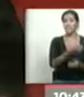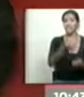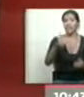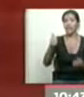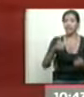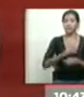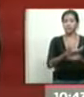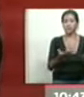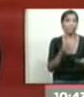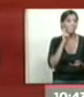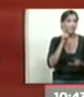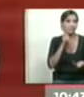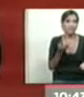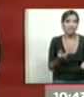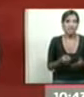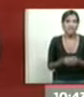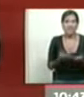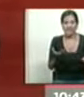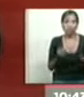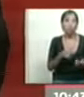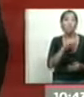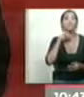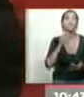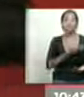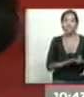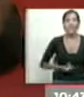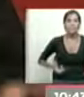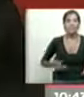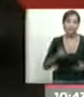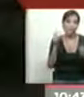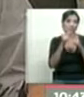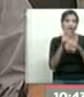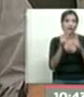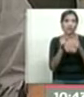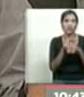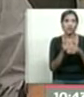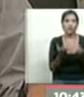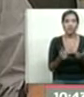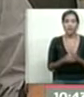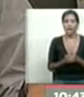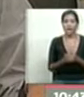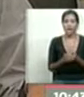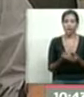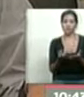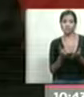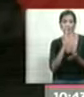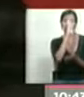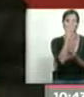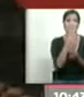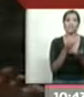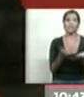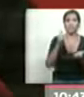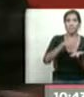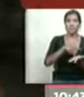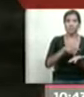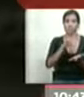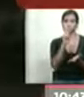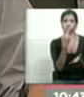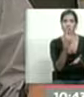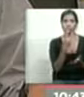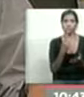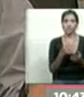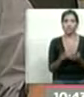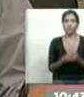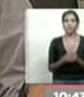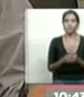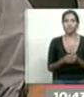iban a salir esta parranda del ambucio, muertos de hambre. Pero porque es que la palabra, eso fue lo que dijeron. La talanquera. Fue lo que dijeron. Aquí hay mucha gente, aquí no hay plata para todo el mundo. No, pero ellos